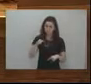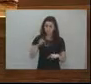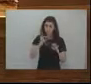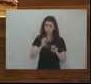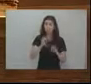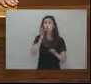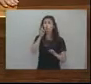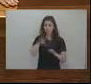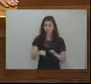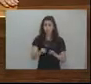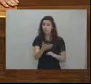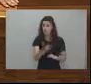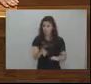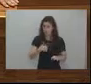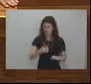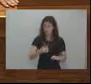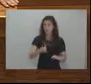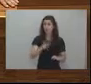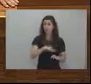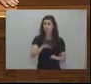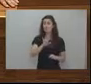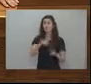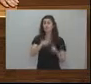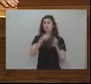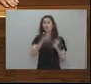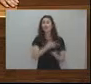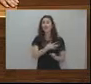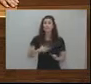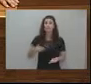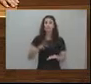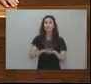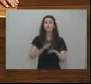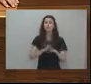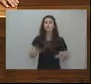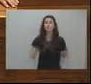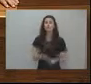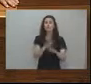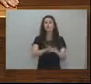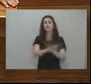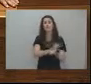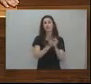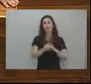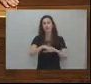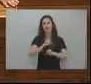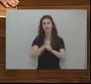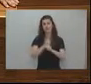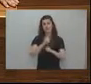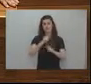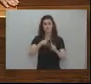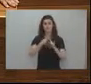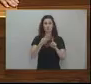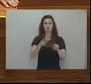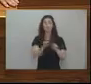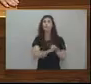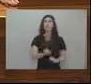uno, solo vamos a decir dónde estamos nosotros y por qué queremos estar, por qué impulsamos un gobierno de cambio, para estar con los de abajo y para defendernos de los de arriba